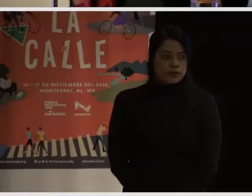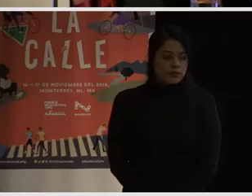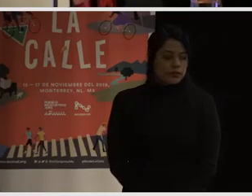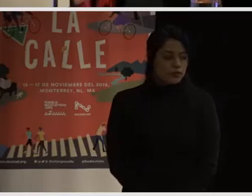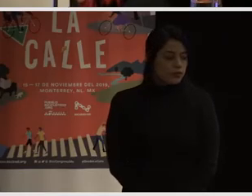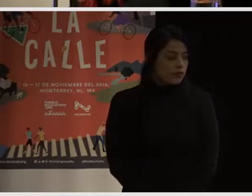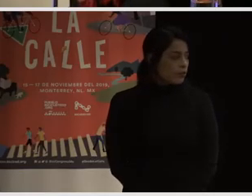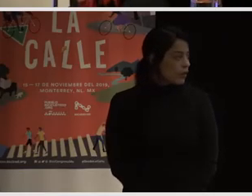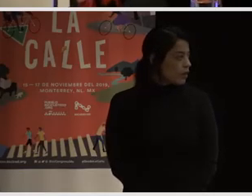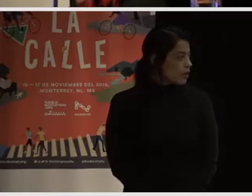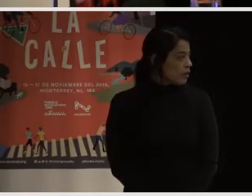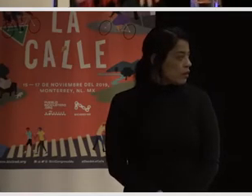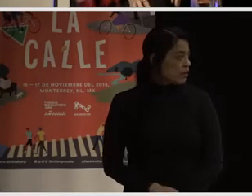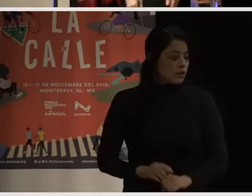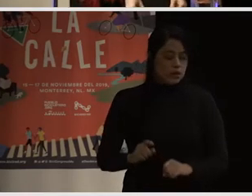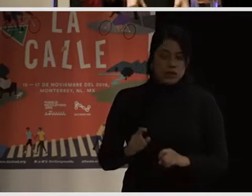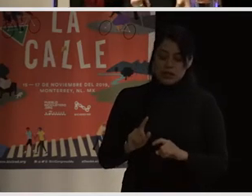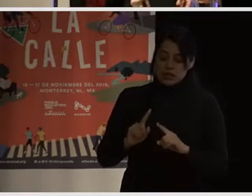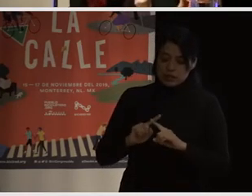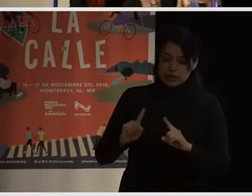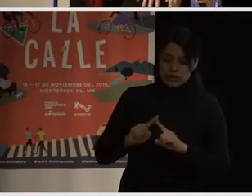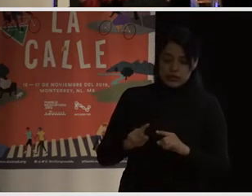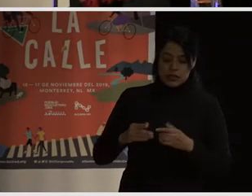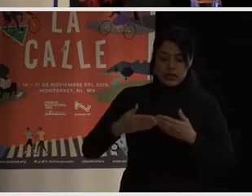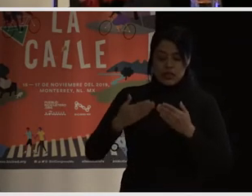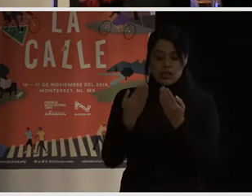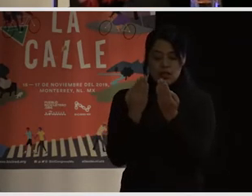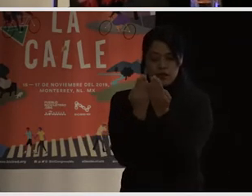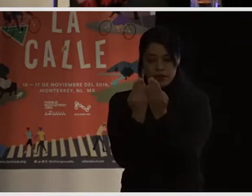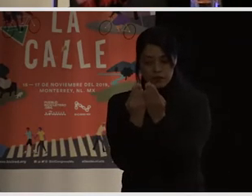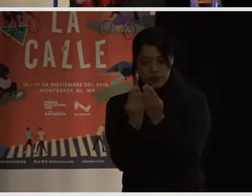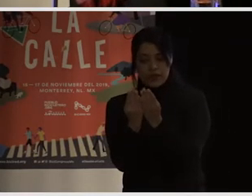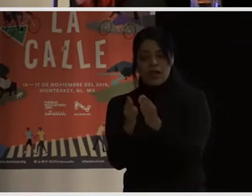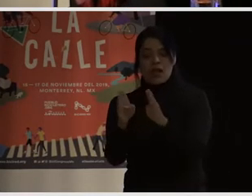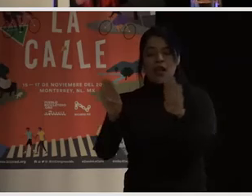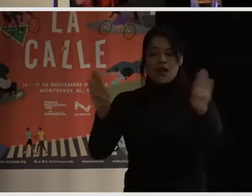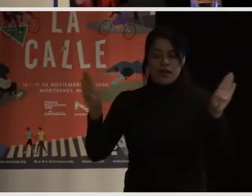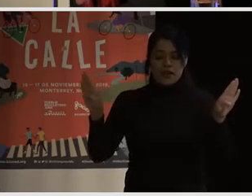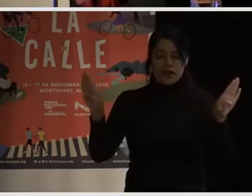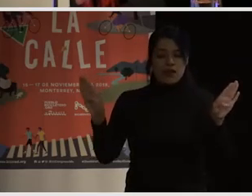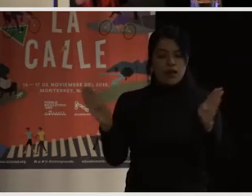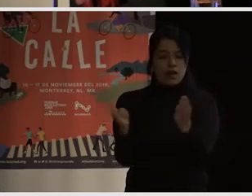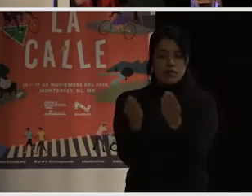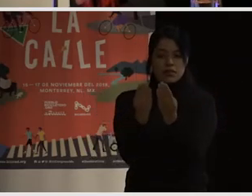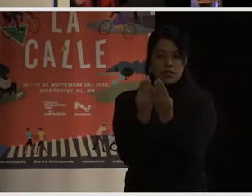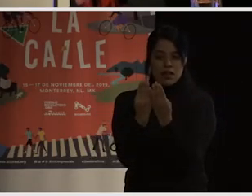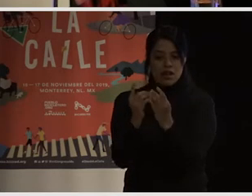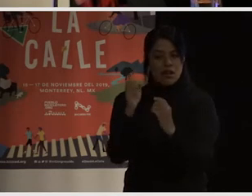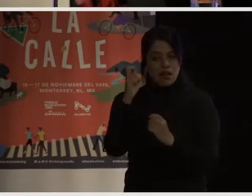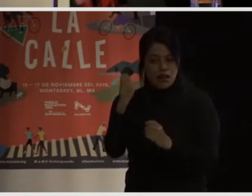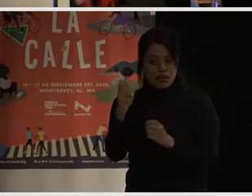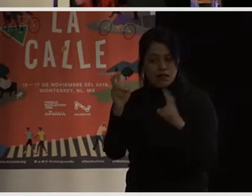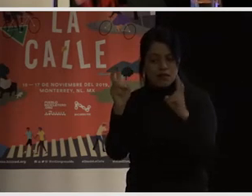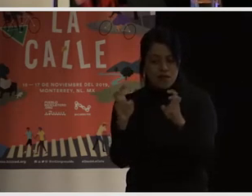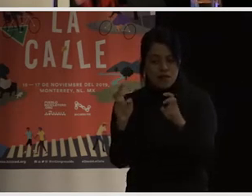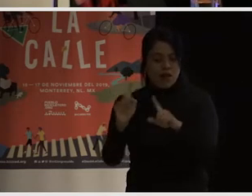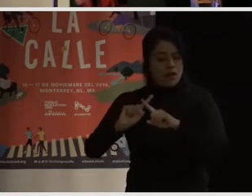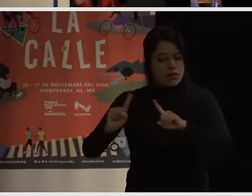no es lo mismo abrir y cerrar bueno es muy buena en la pregunta porque